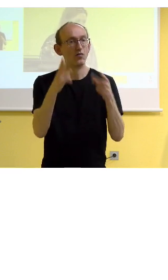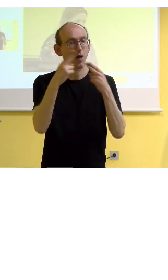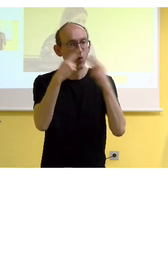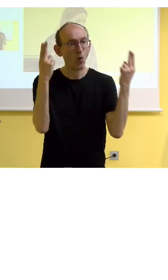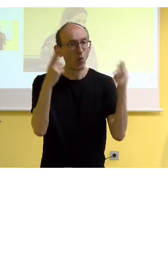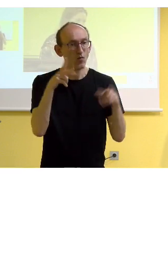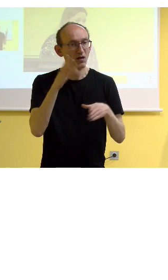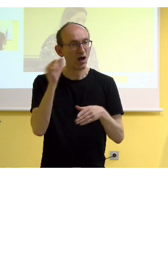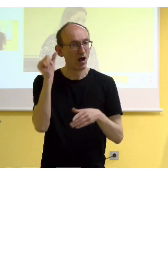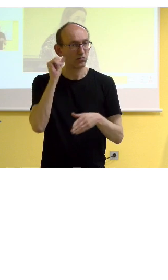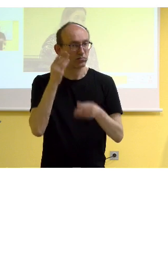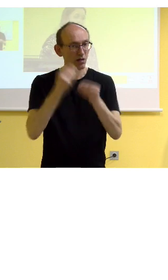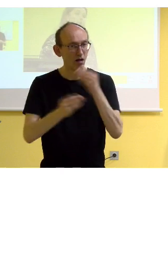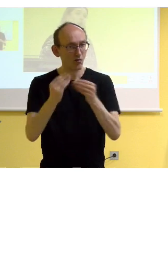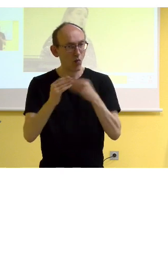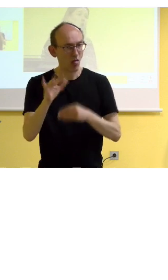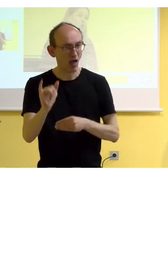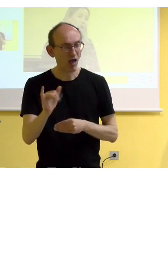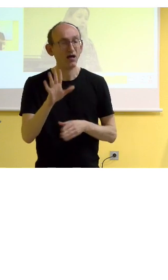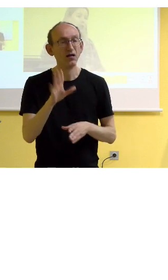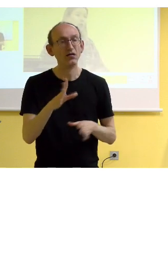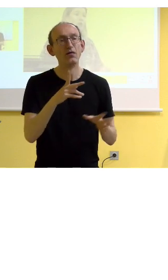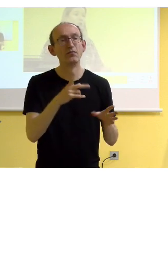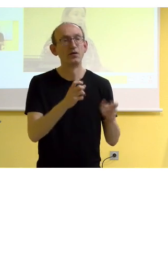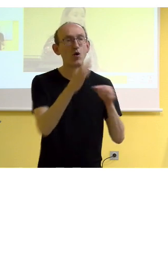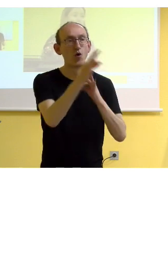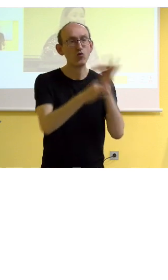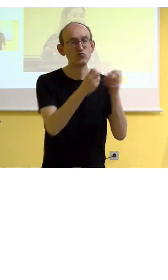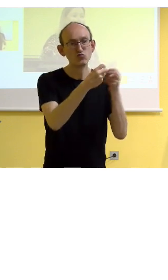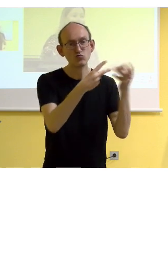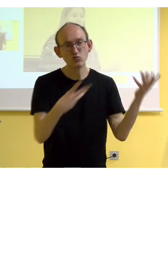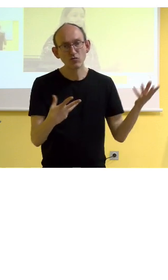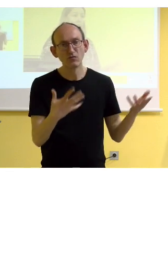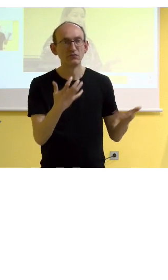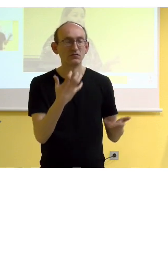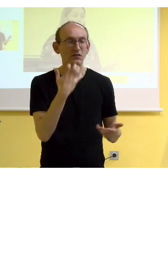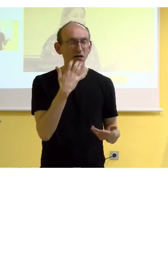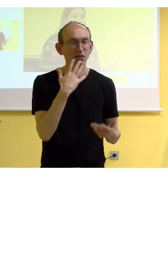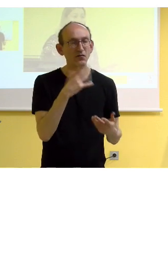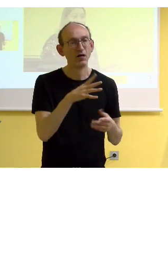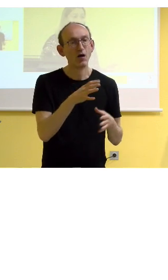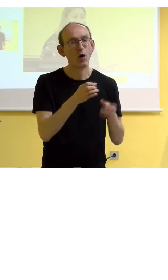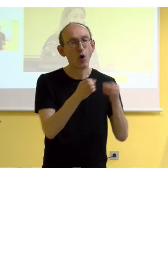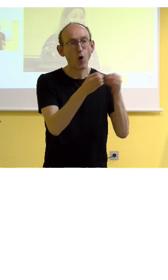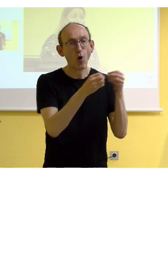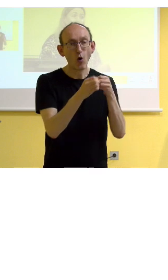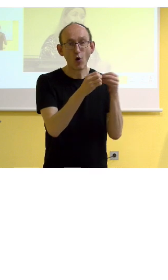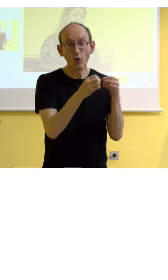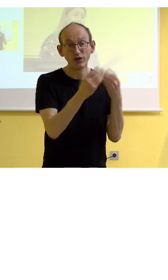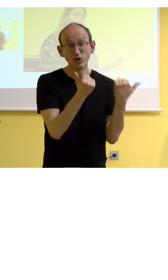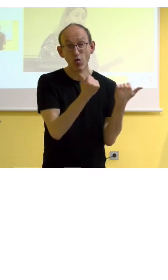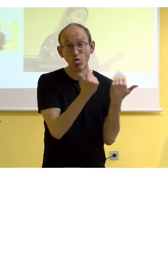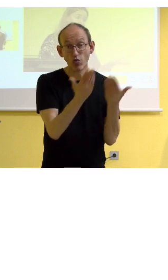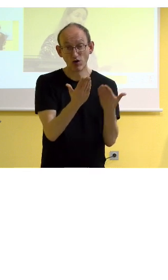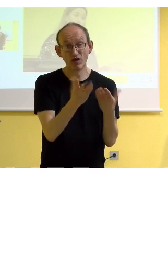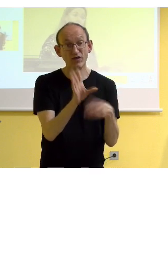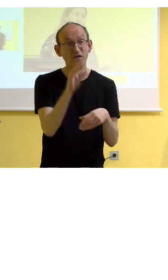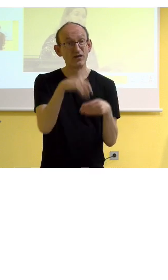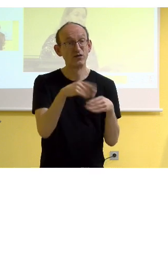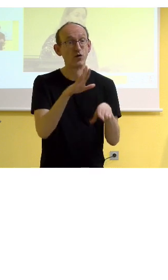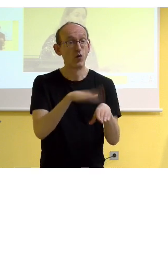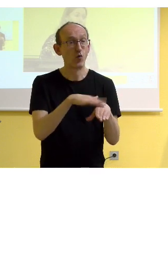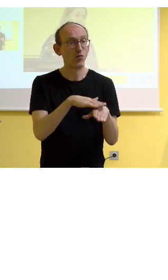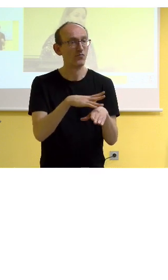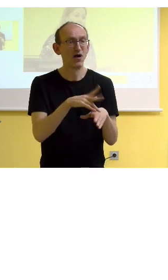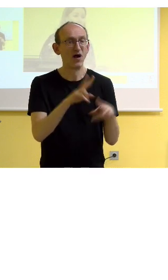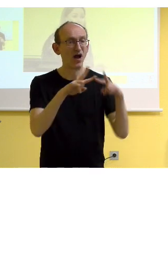de reproducción. Pero incluso el número de ciclos, o nosotros, por ejemplo, la donación de ovocitos estaba incluida por causa genética de